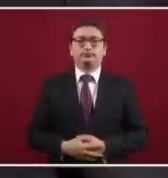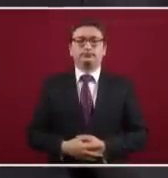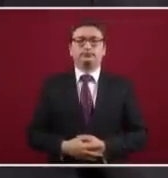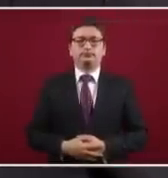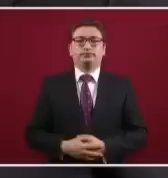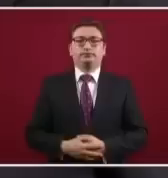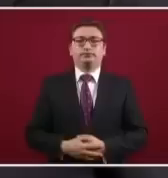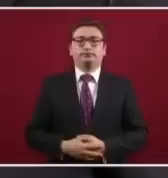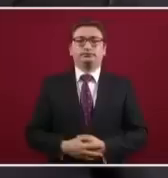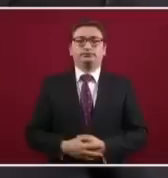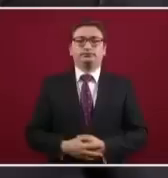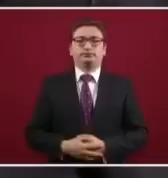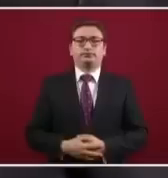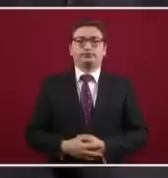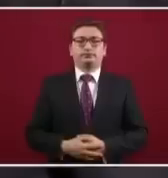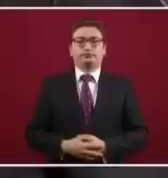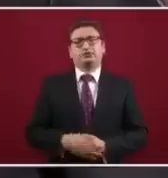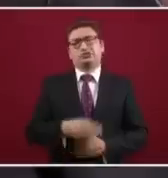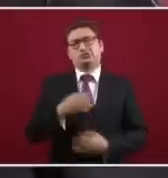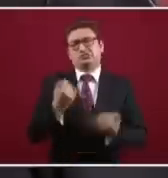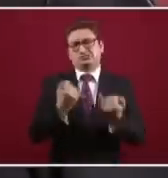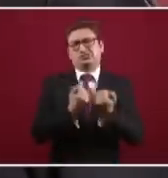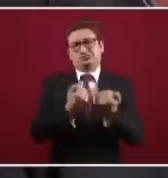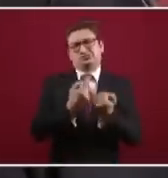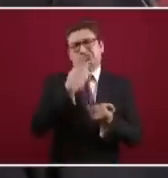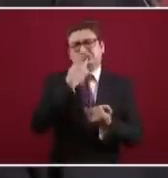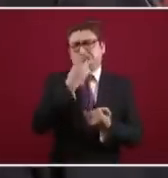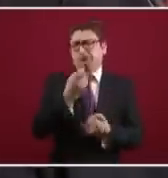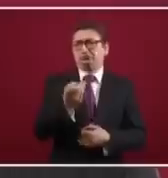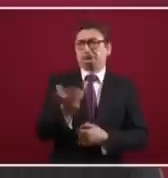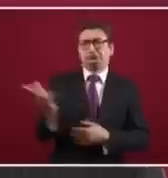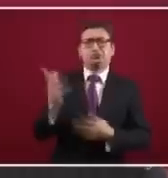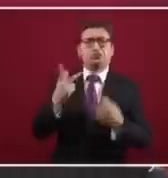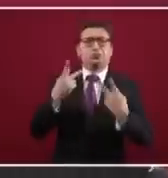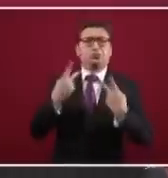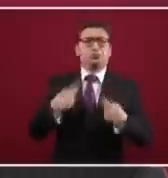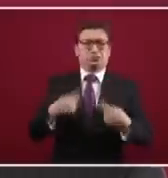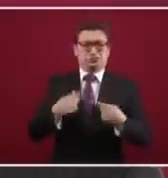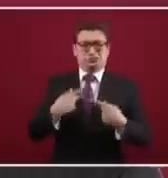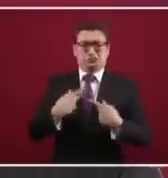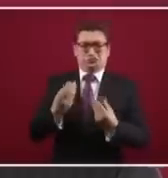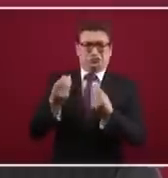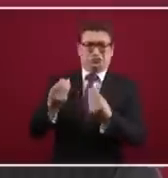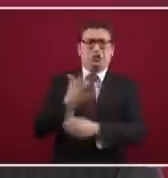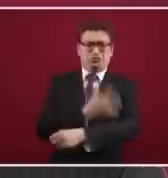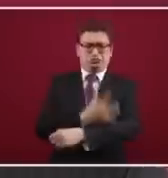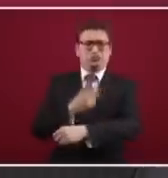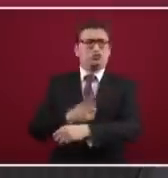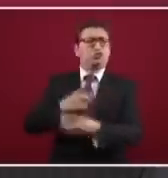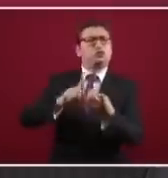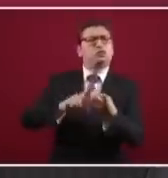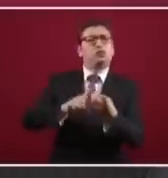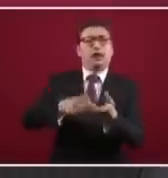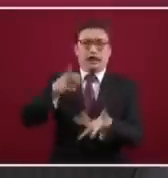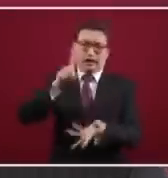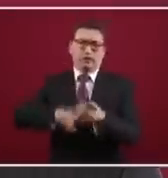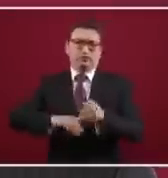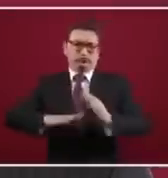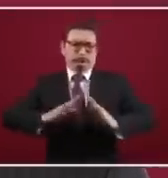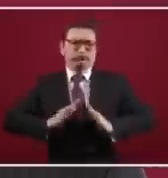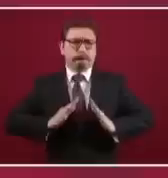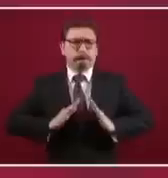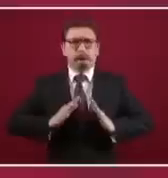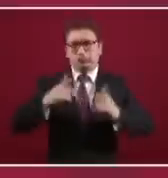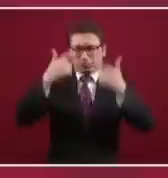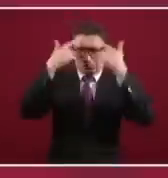hay mucha gente honesta en el ejército, en la marina,